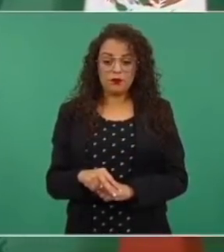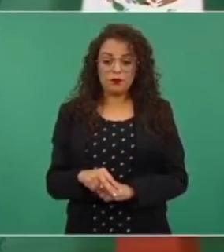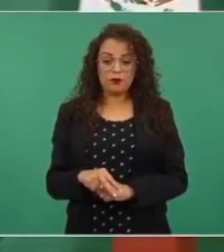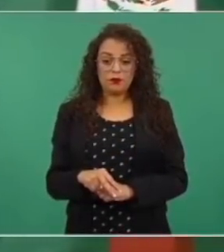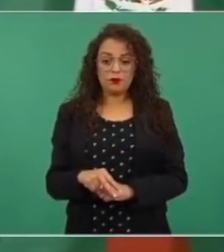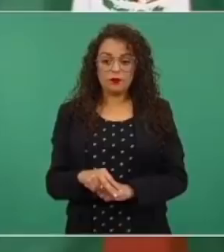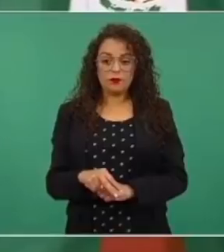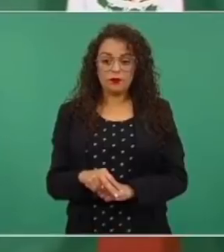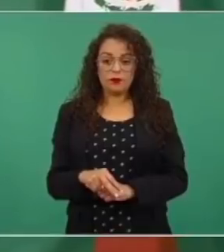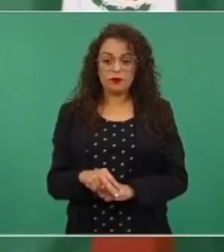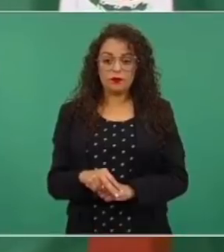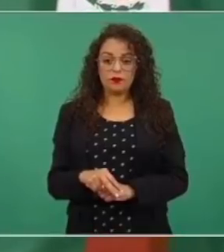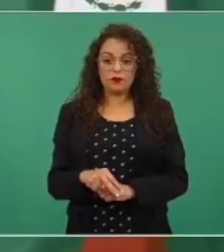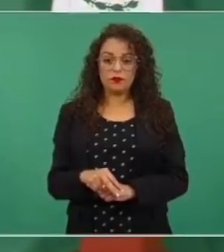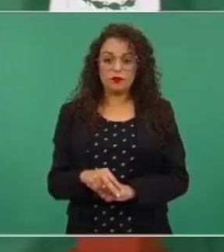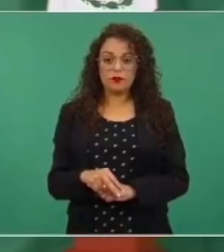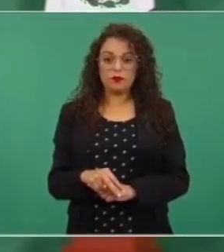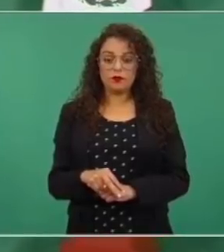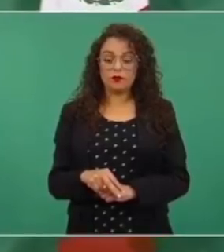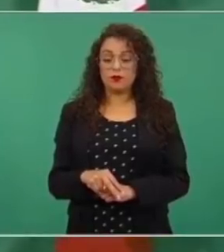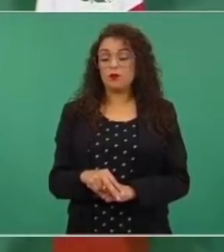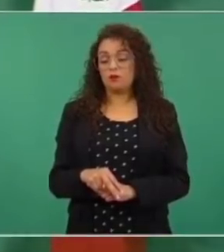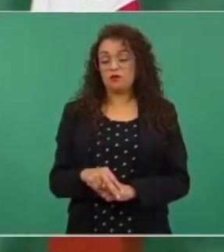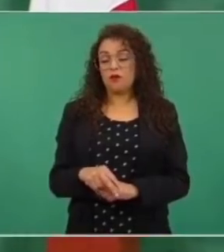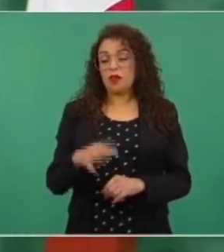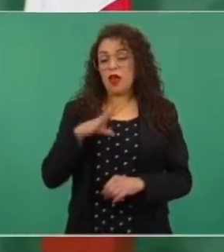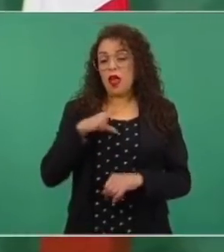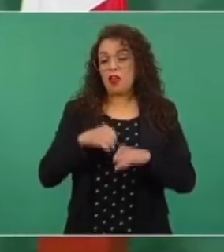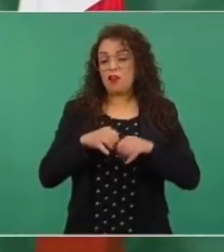había toda esa campaña de que se iba a militarizar,